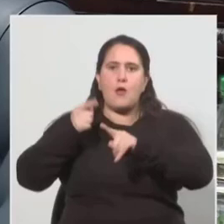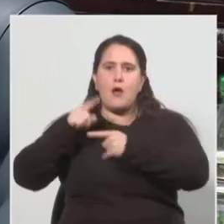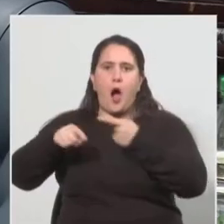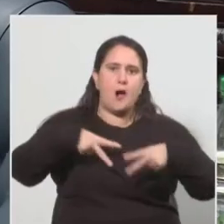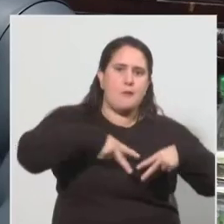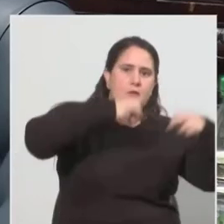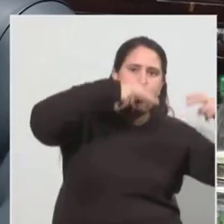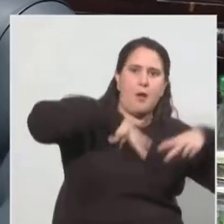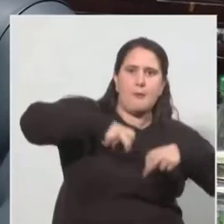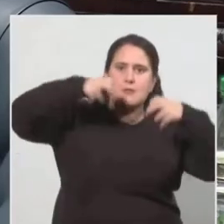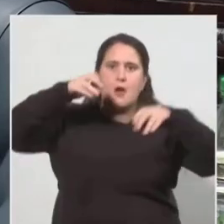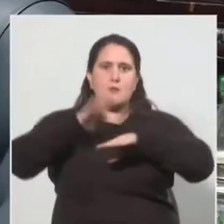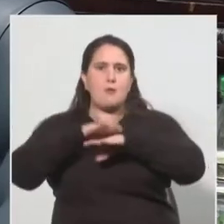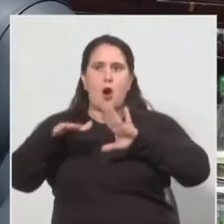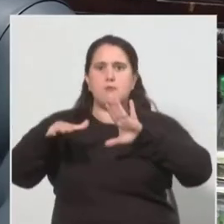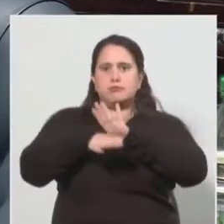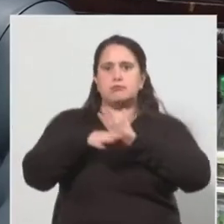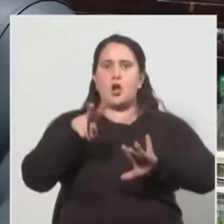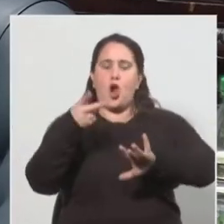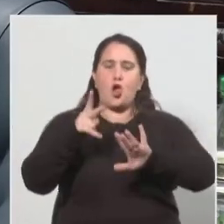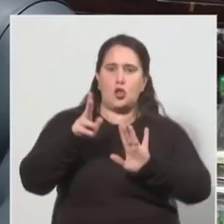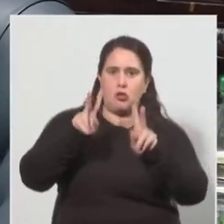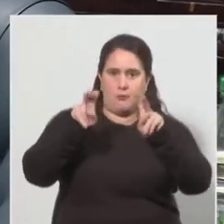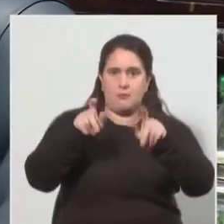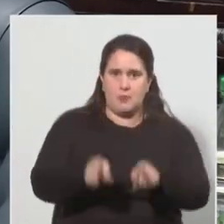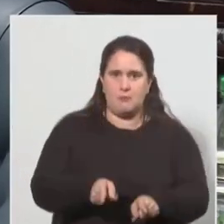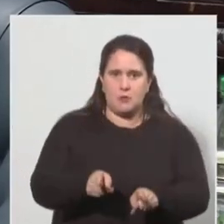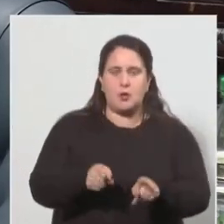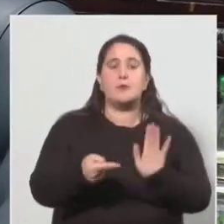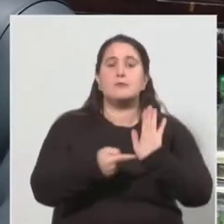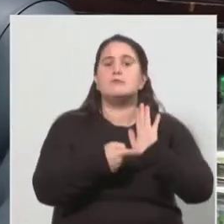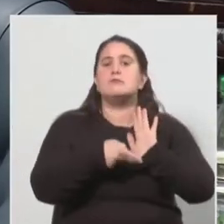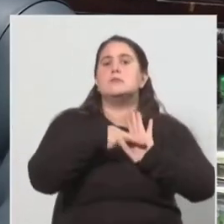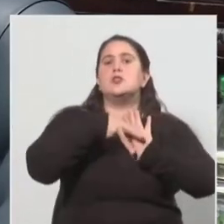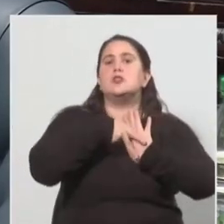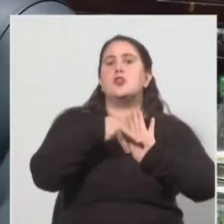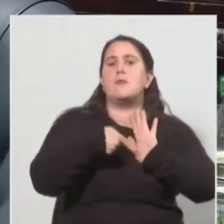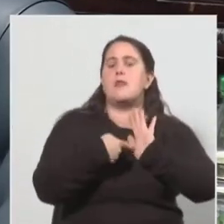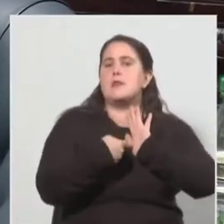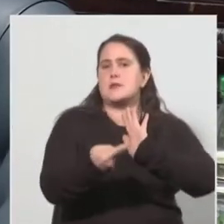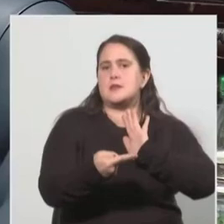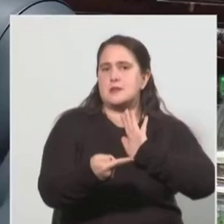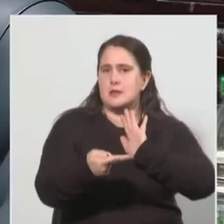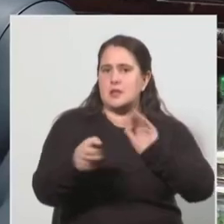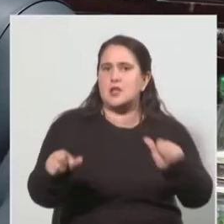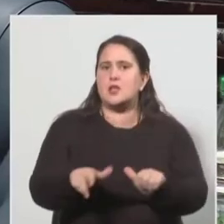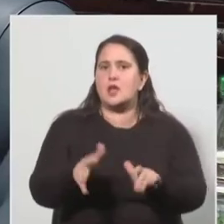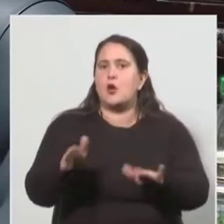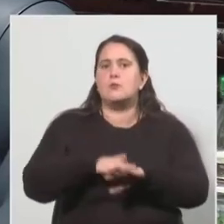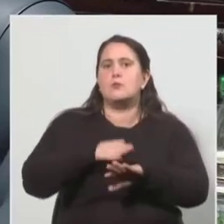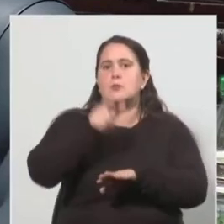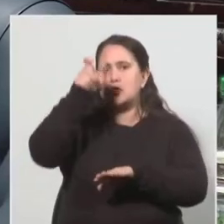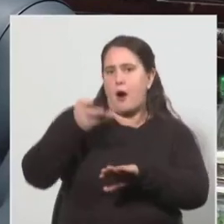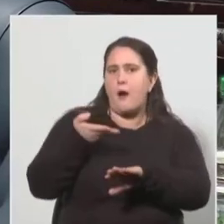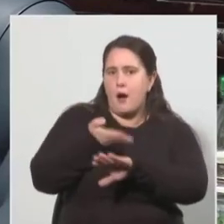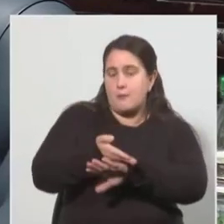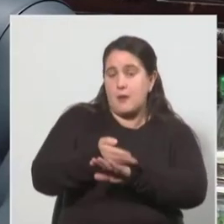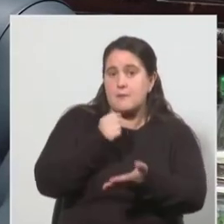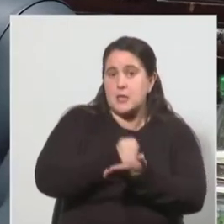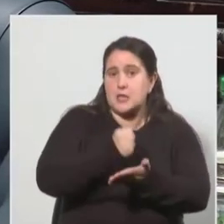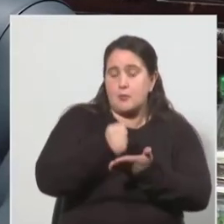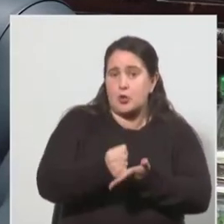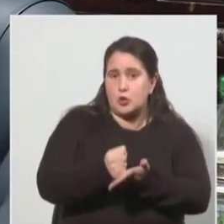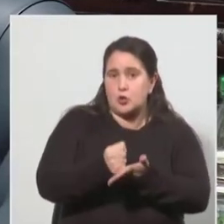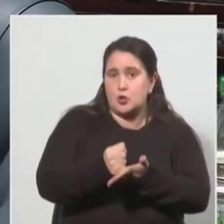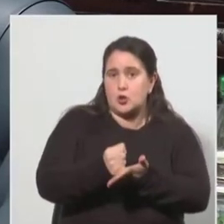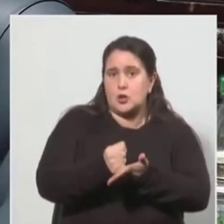sus investigaciones? ¿Estaba previsto en la normativa qué hacer cuando el solicitante del